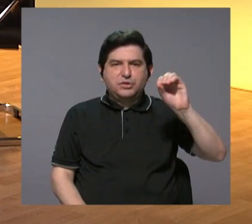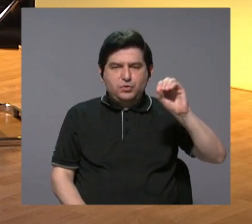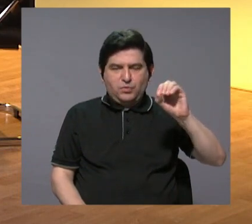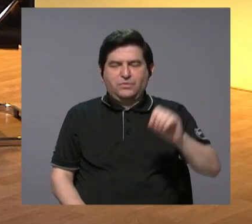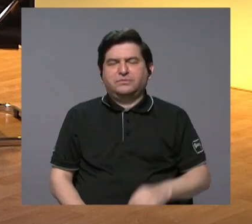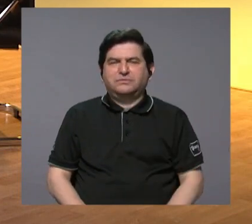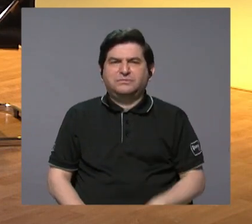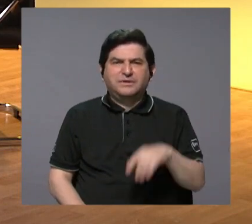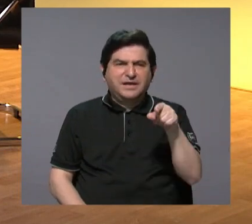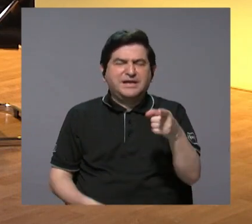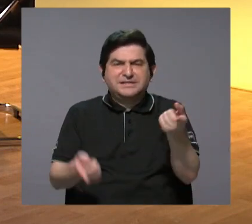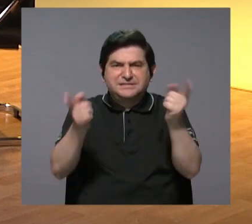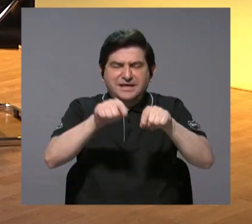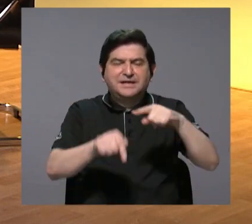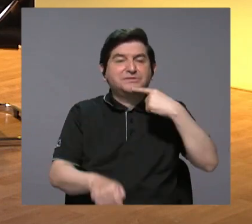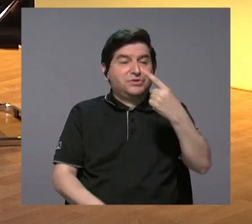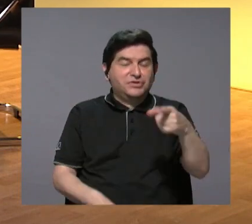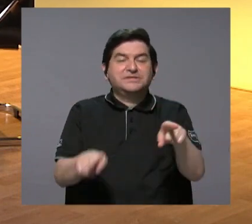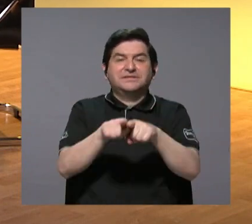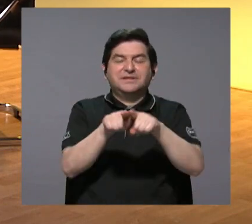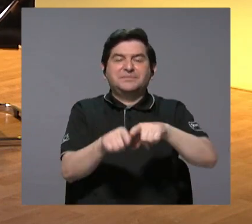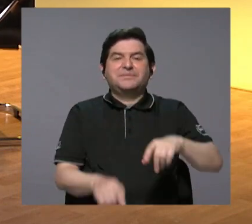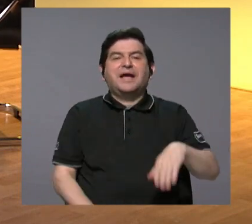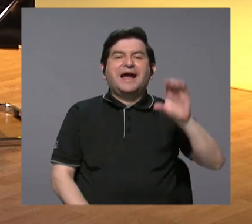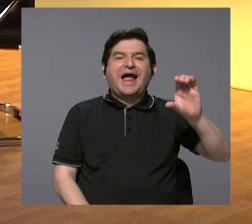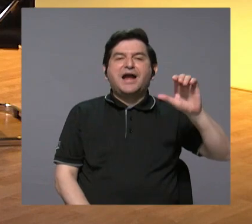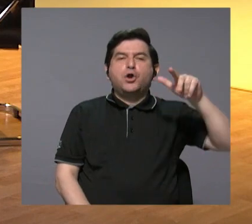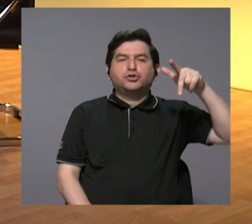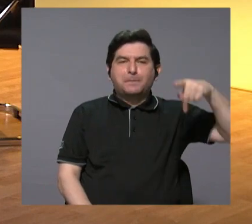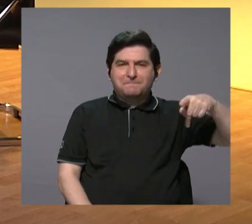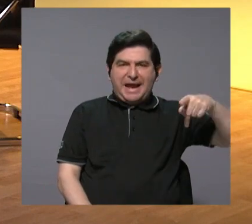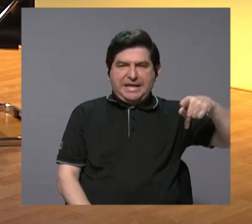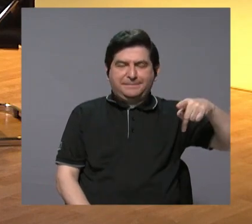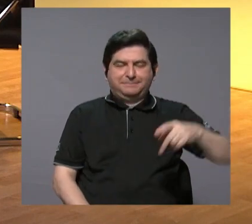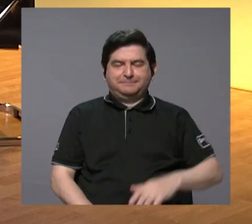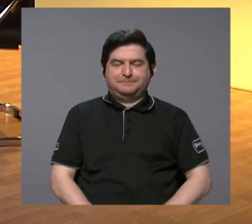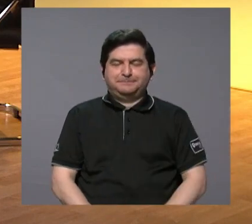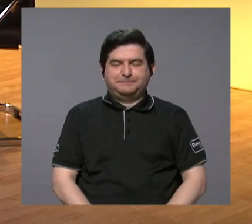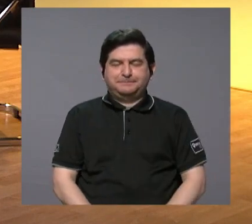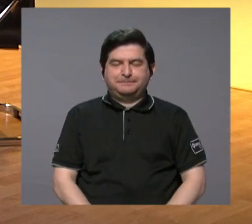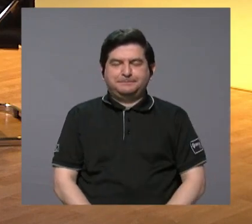que Pañi menciona. En fin,